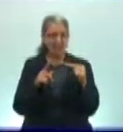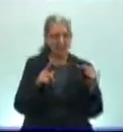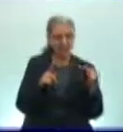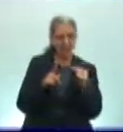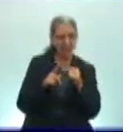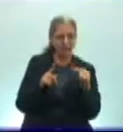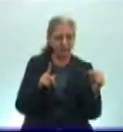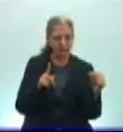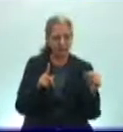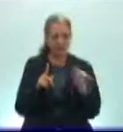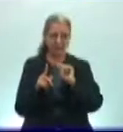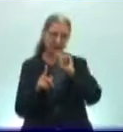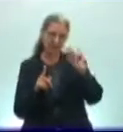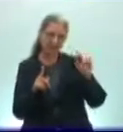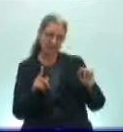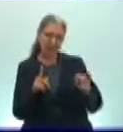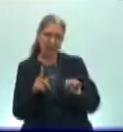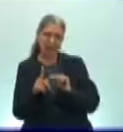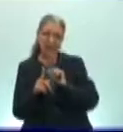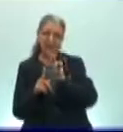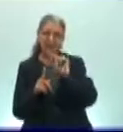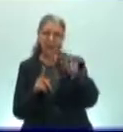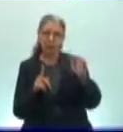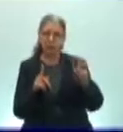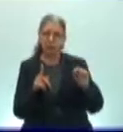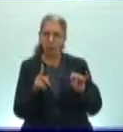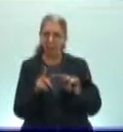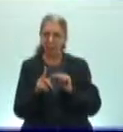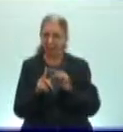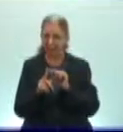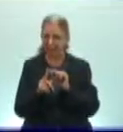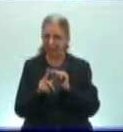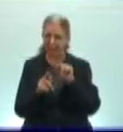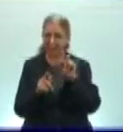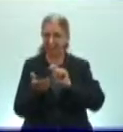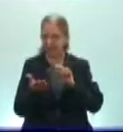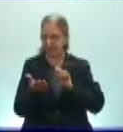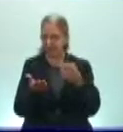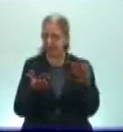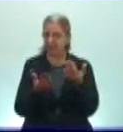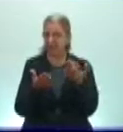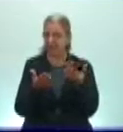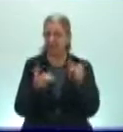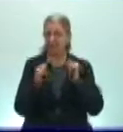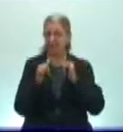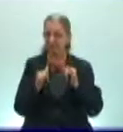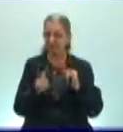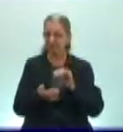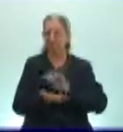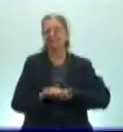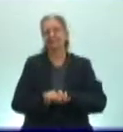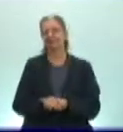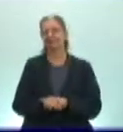11,942 centímetros. Anota rápidamente esta información.